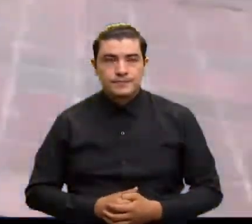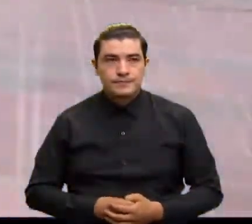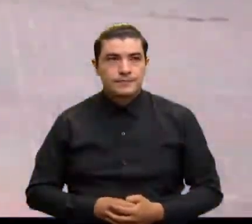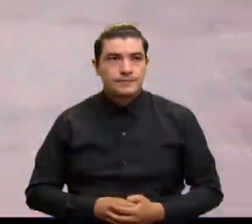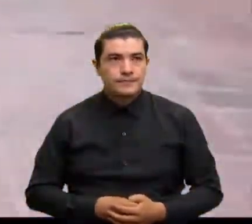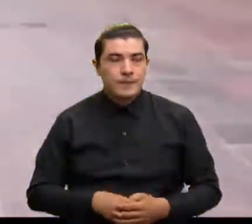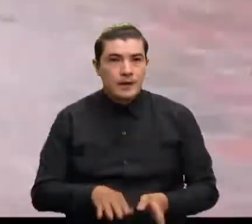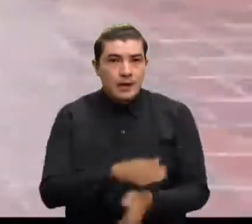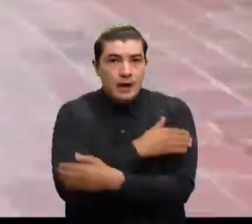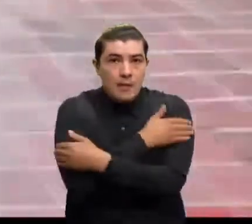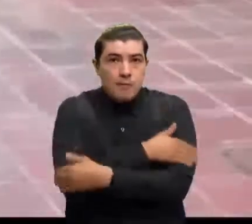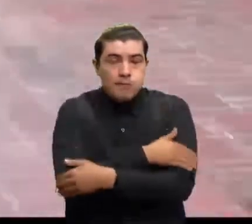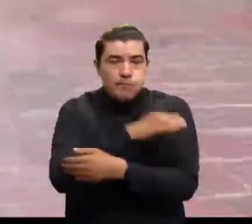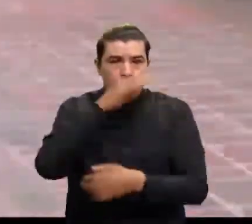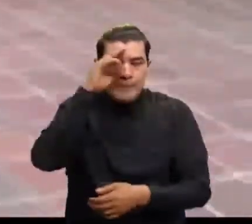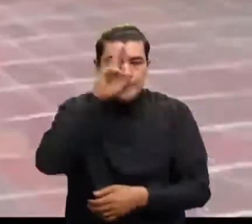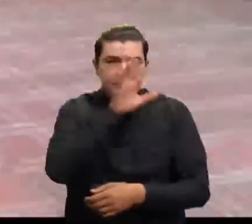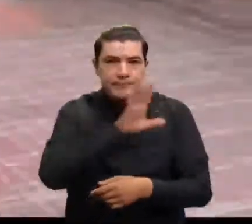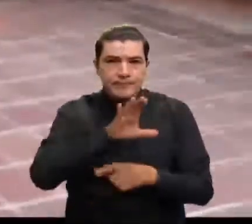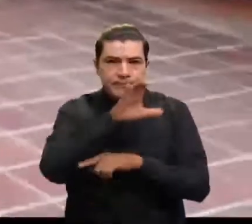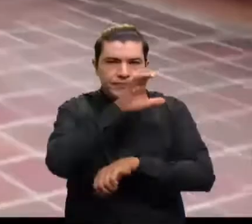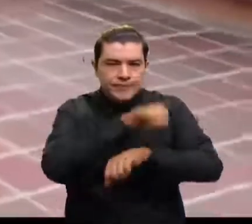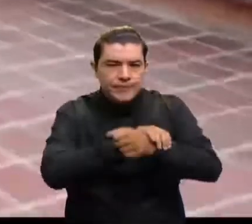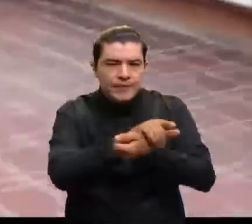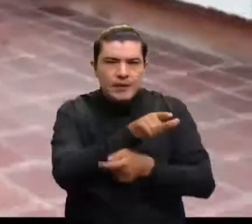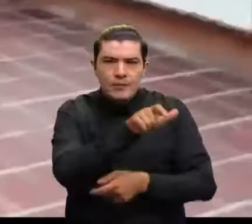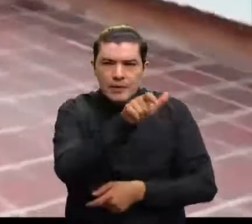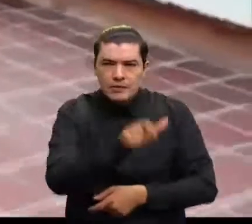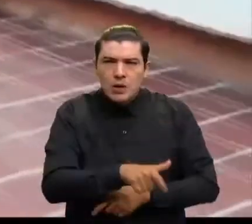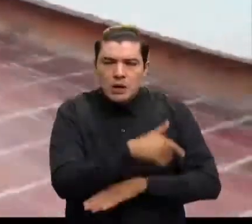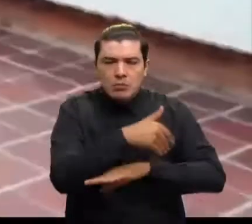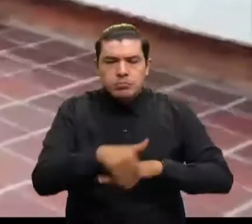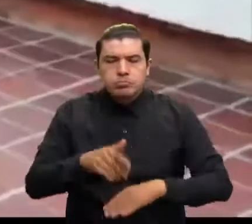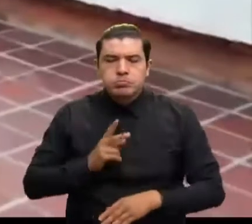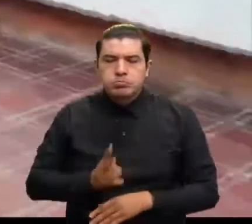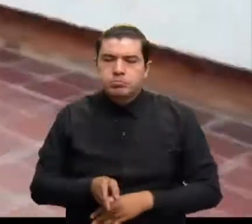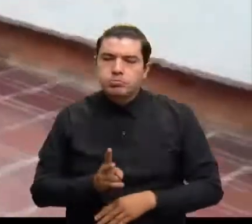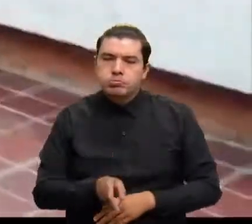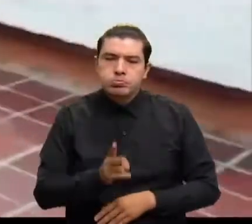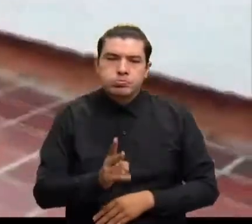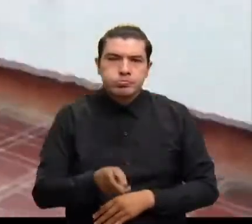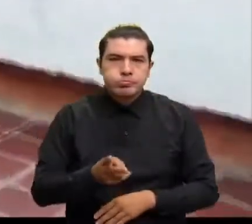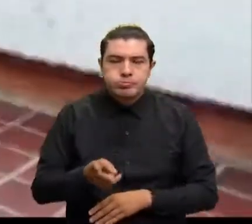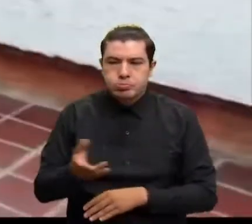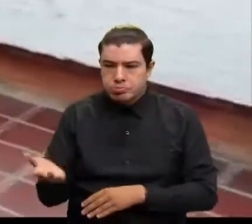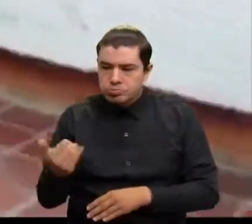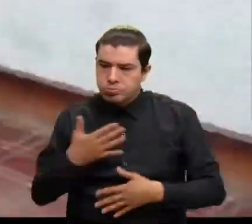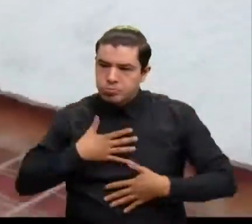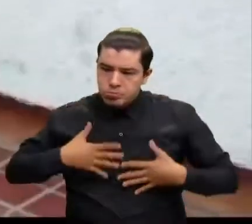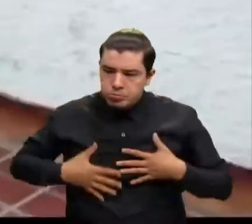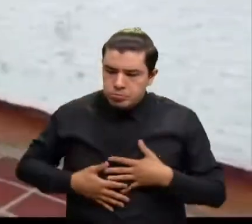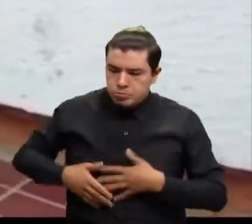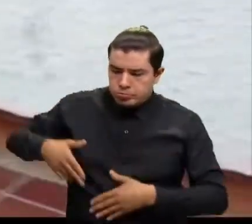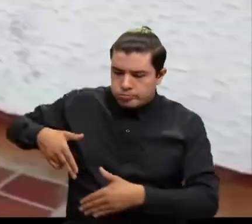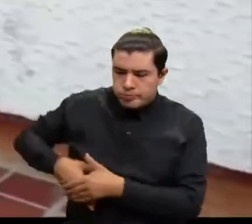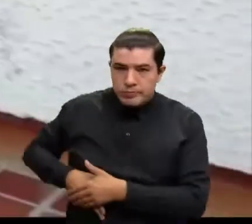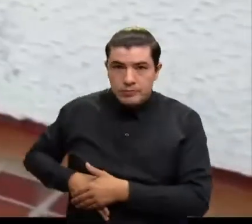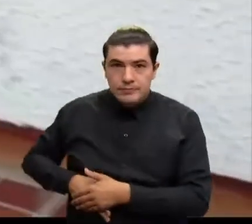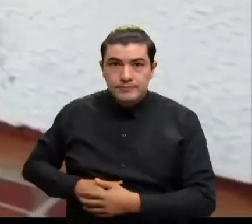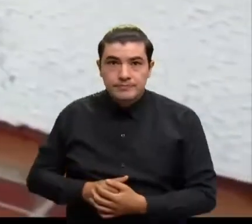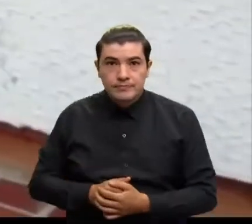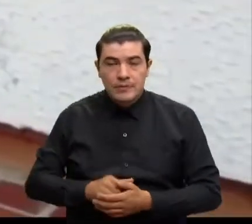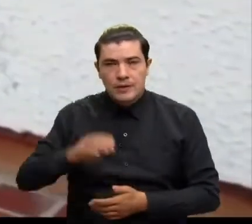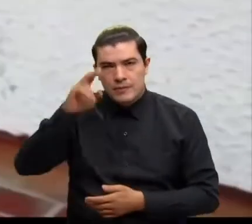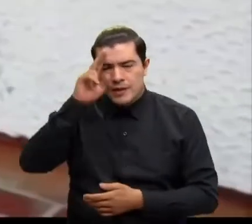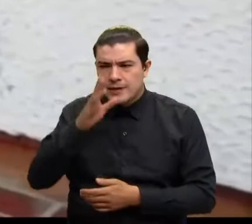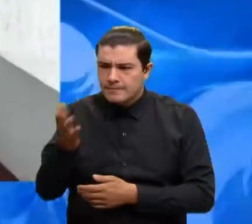En Pamplona, la policía capturó a un hombre quien transitaba por la vía pública portando una pistola. El ciudadano no presentó permiso por porte o